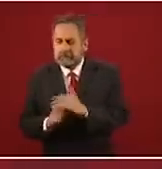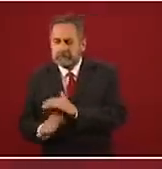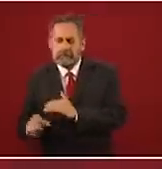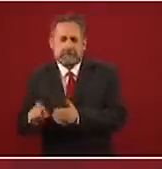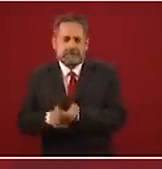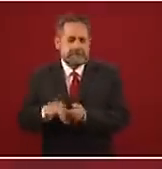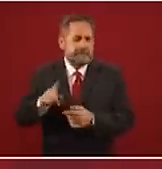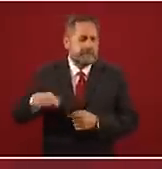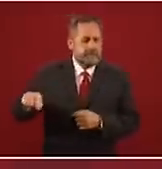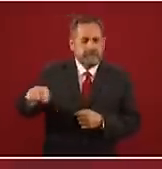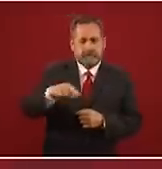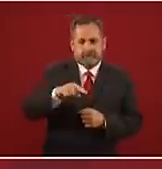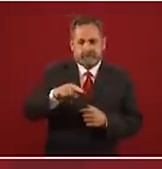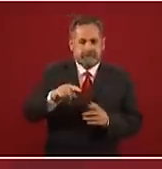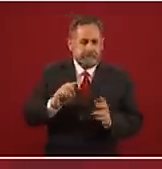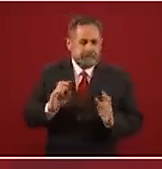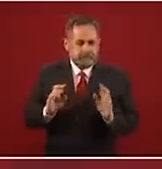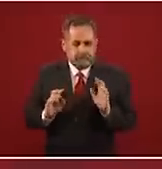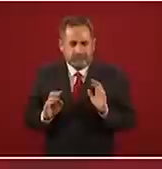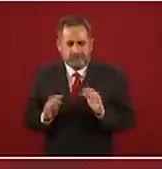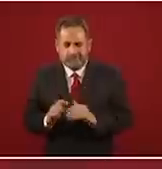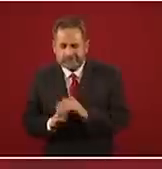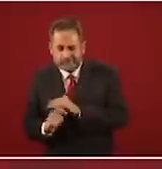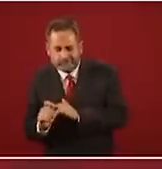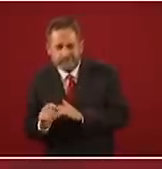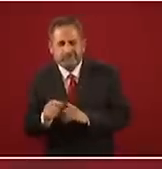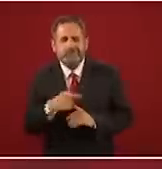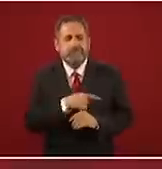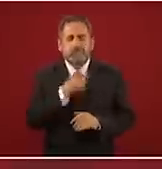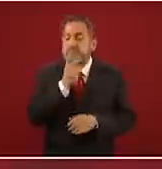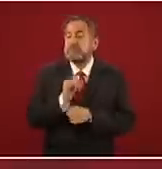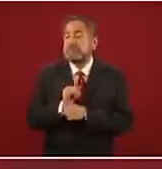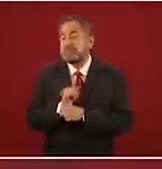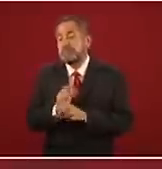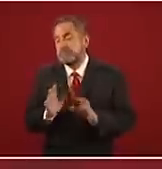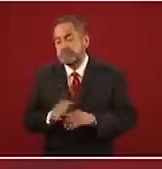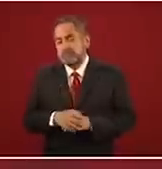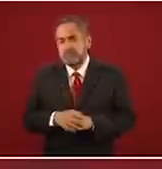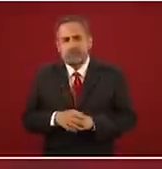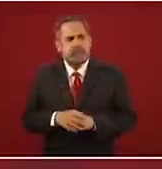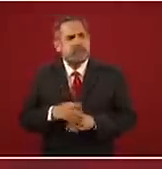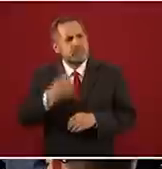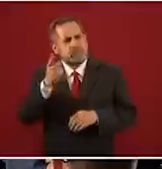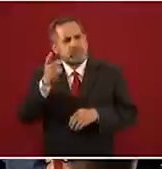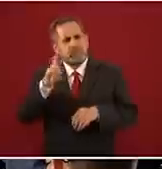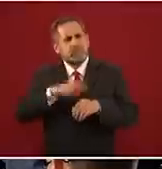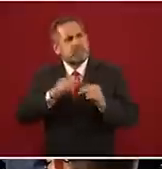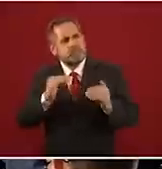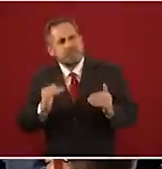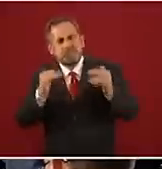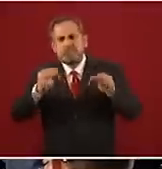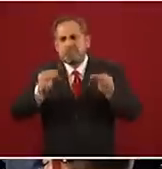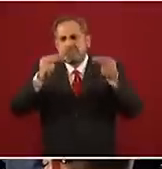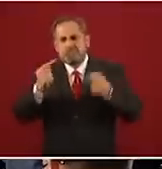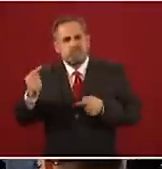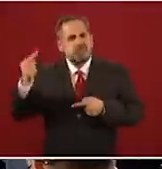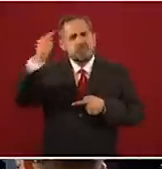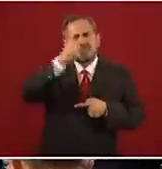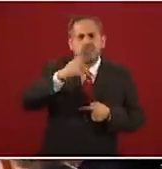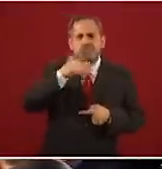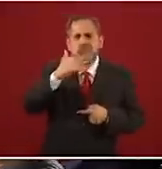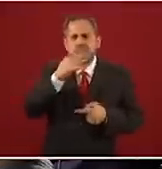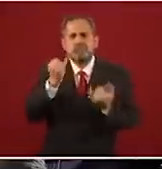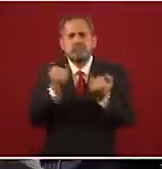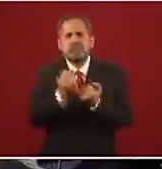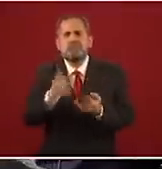sobre las mordidas. ¿Y los grandes negocios de arriba? O